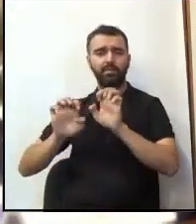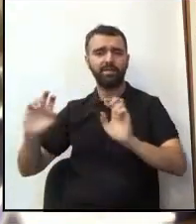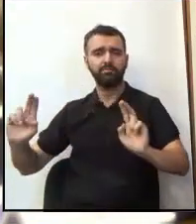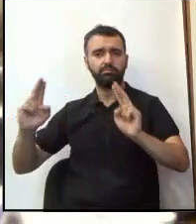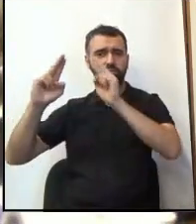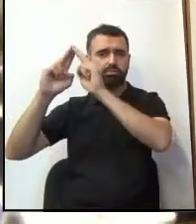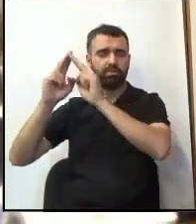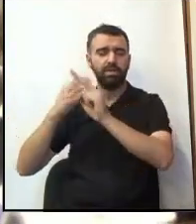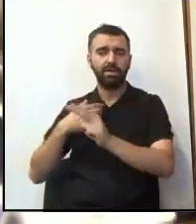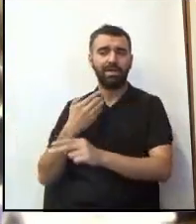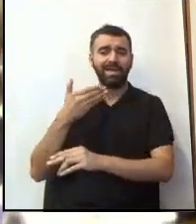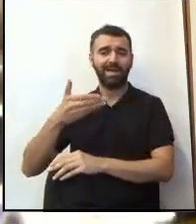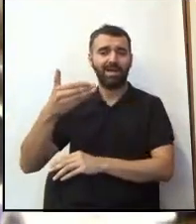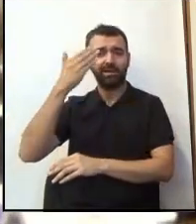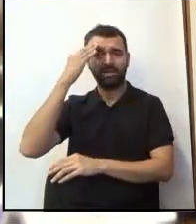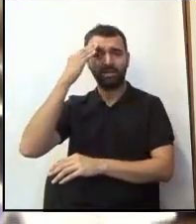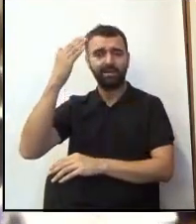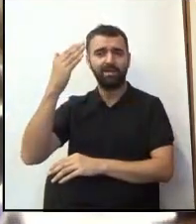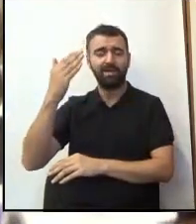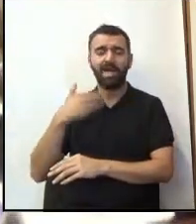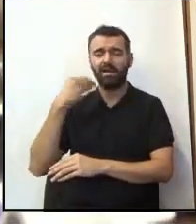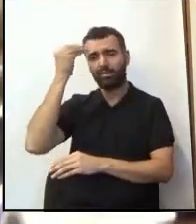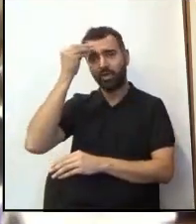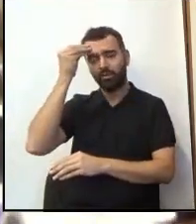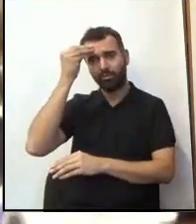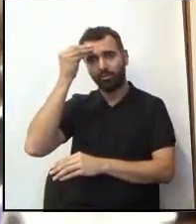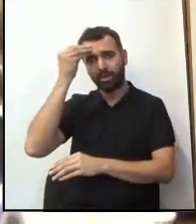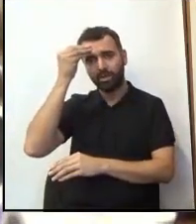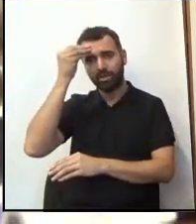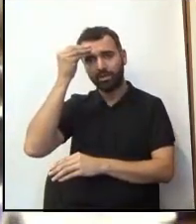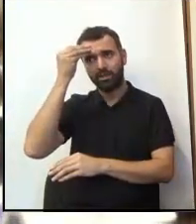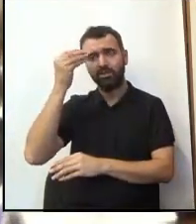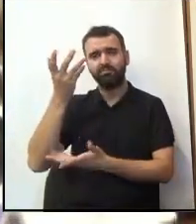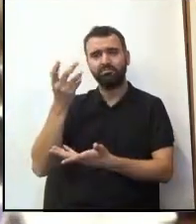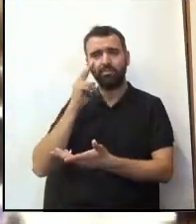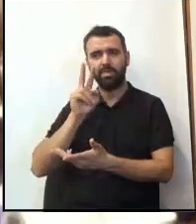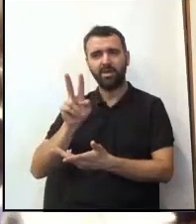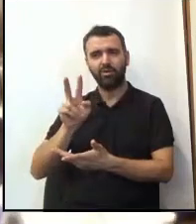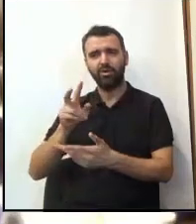están más preocupadas, sufriendo los embates de